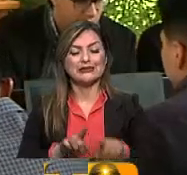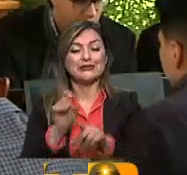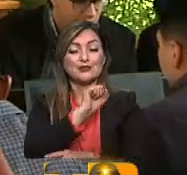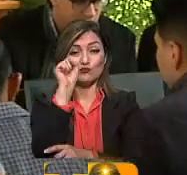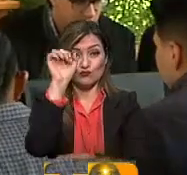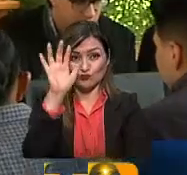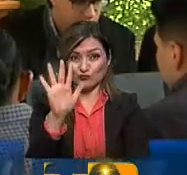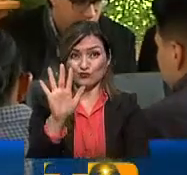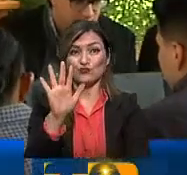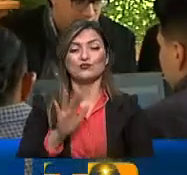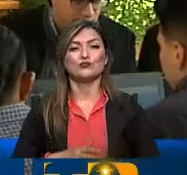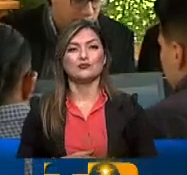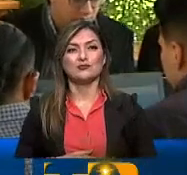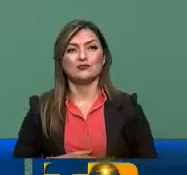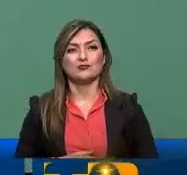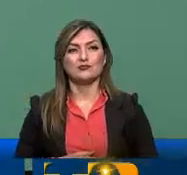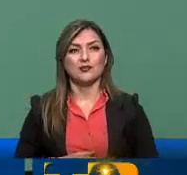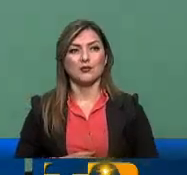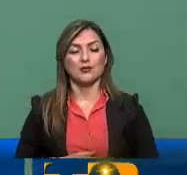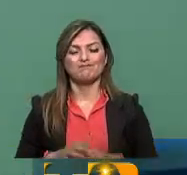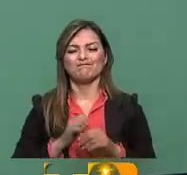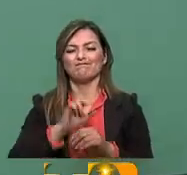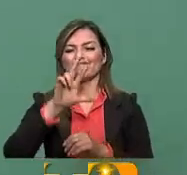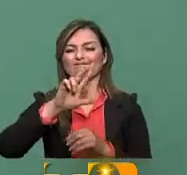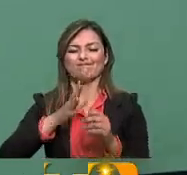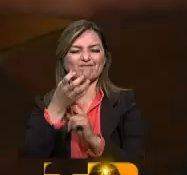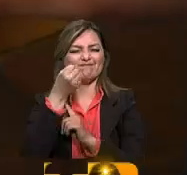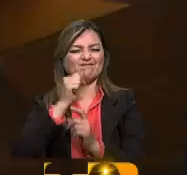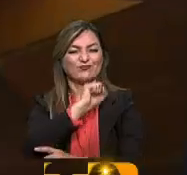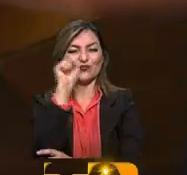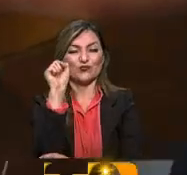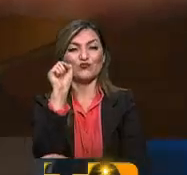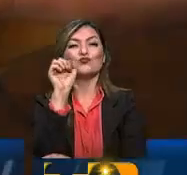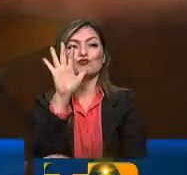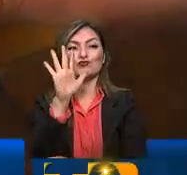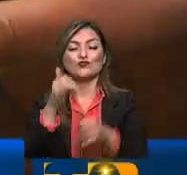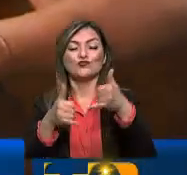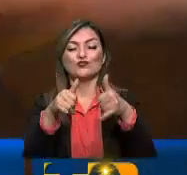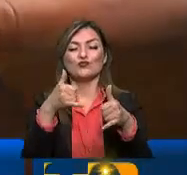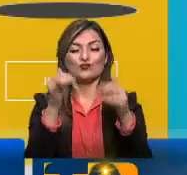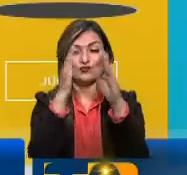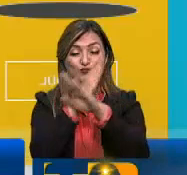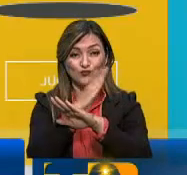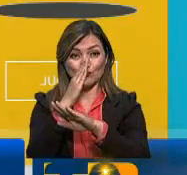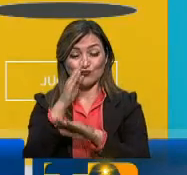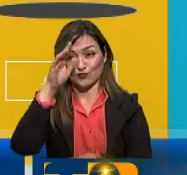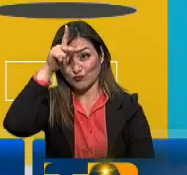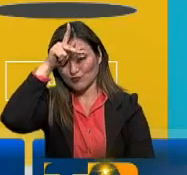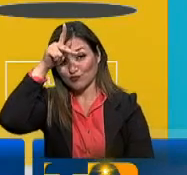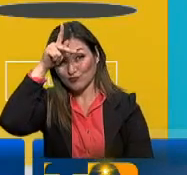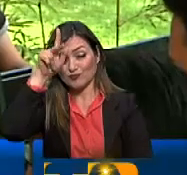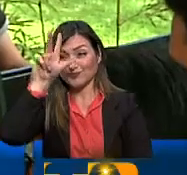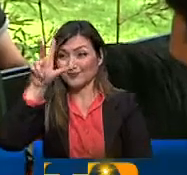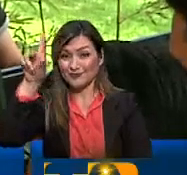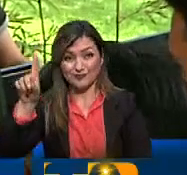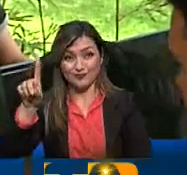nuestros chicos ocuparon los tres primeros lugares son cinco juegos gratuitos en perú se construyeron en tres de los diseños enviados por los